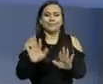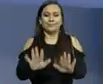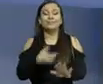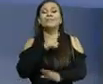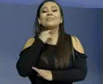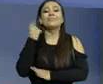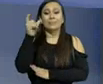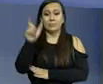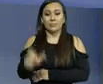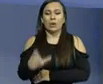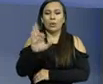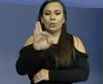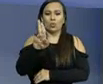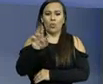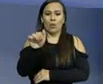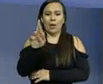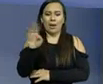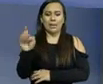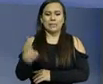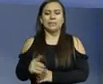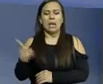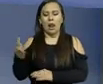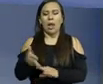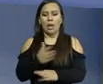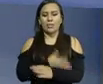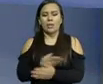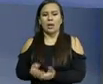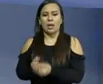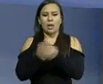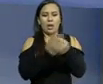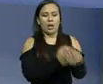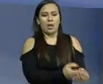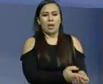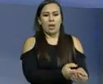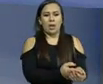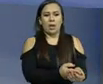cura carlos suárez presentó información